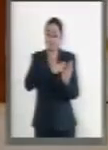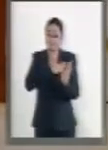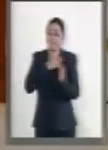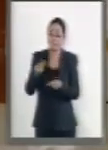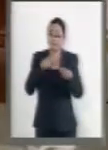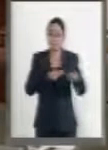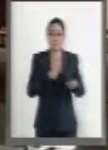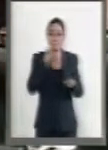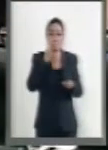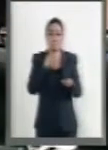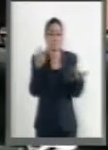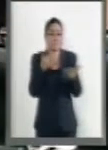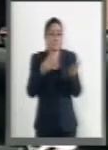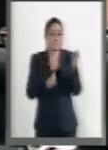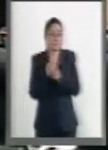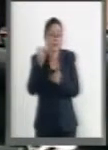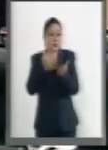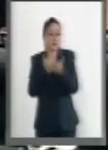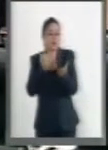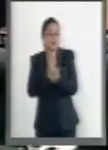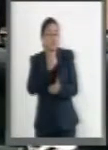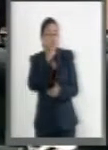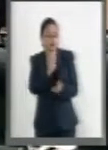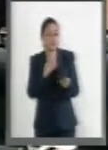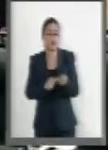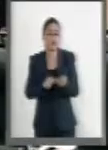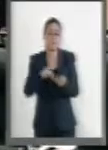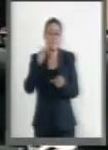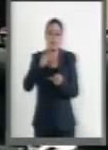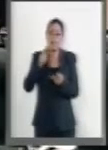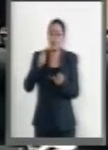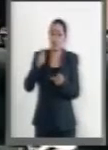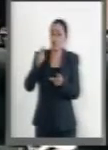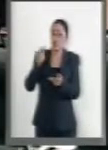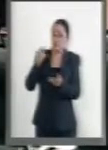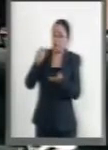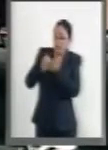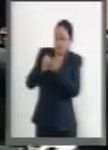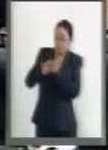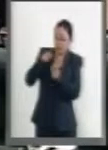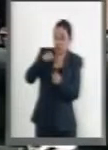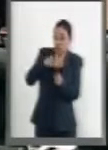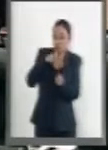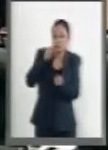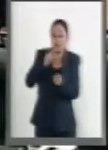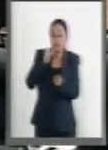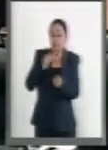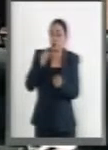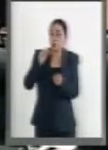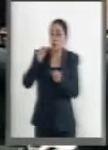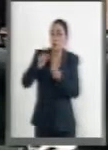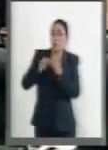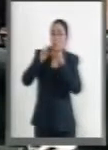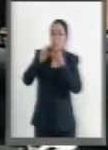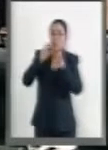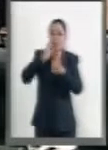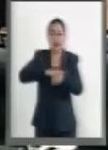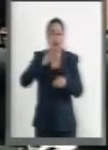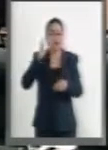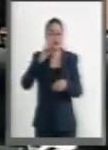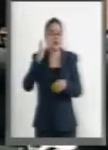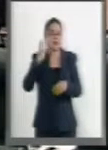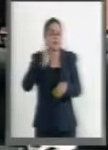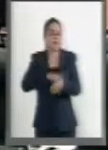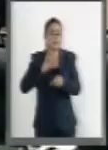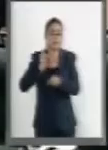de no crear nuevos impuestos, de no incrementar las tasas de los ya existentes, de no privilegiar el bolsillo de algunos